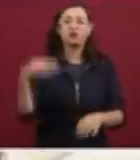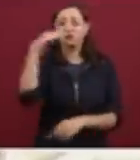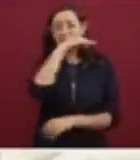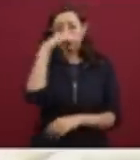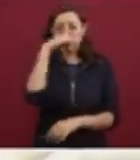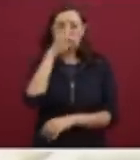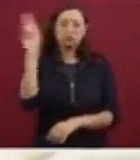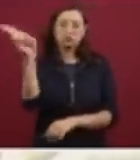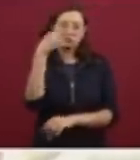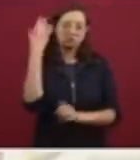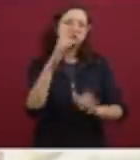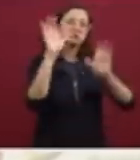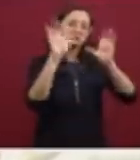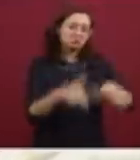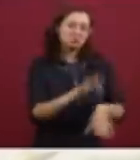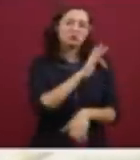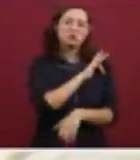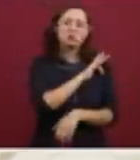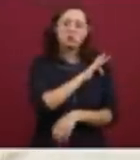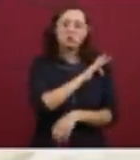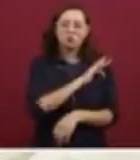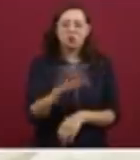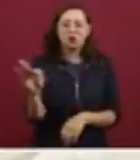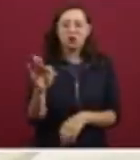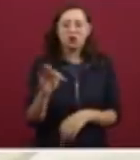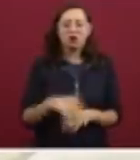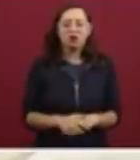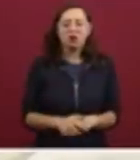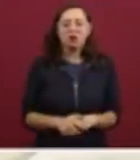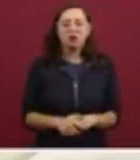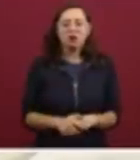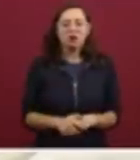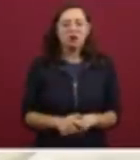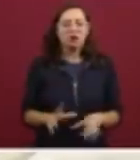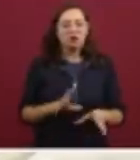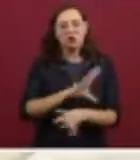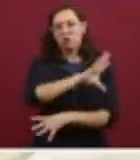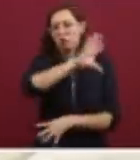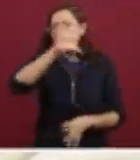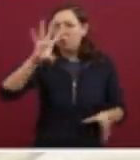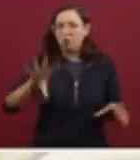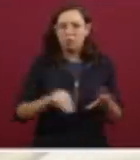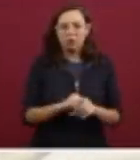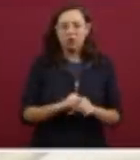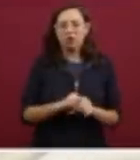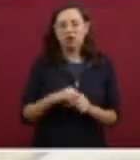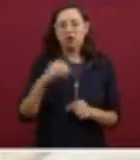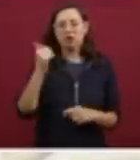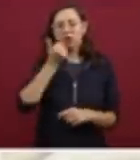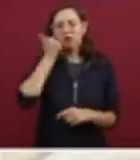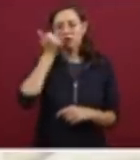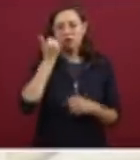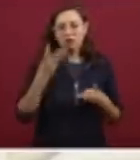gratuita y es una opción que asume todos los costos de la educación de nuestros